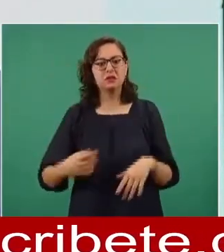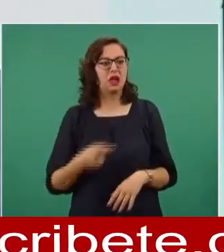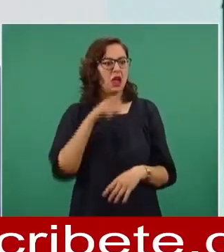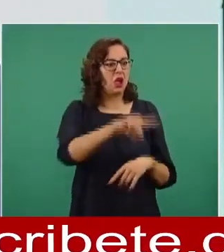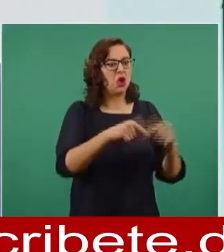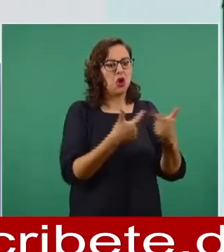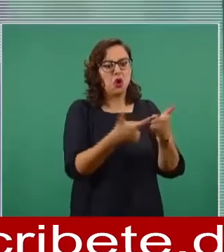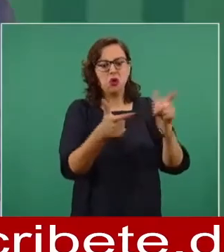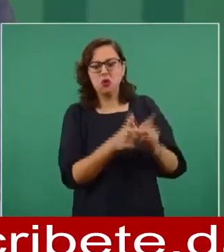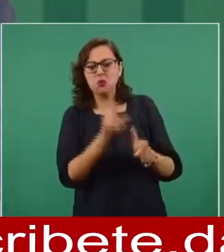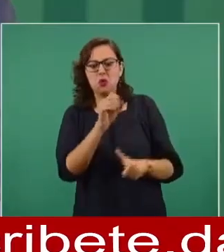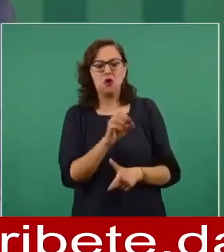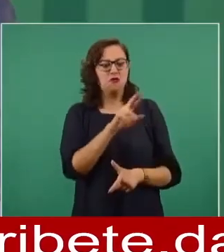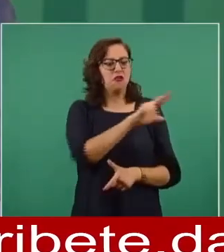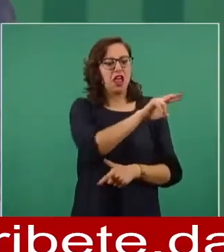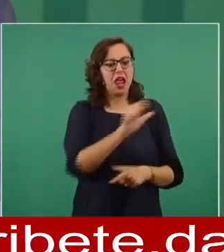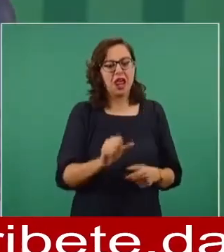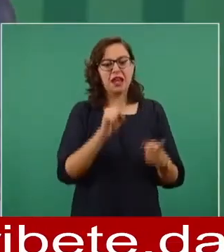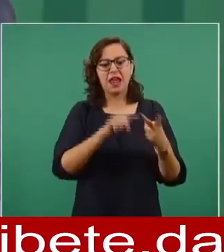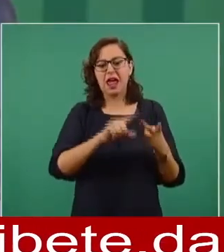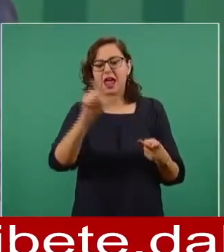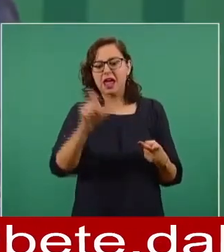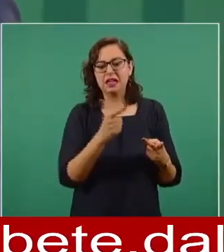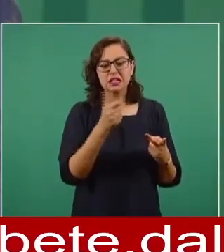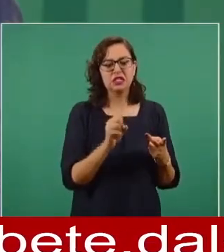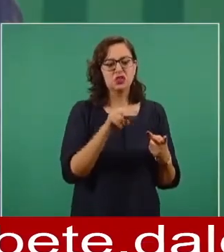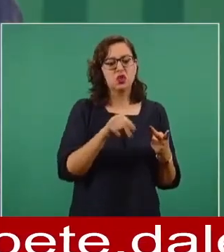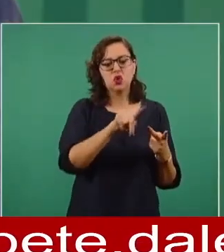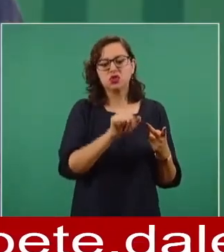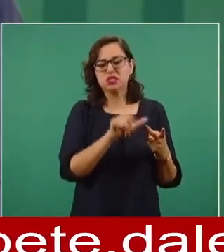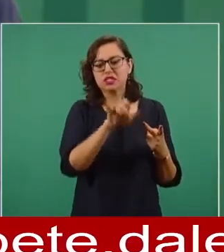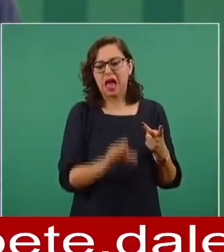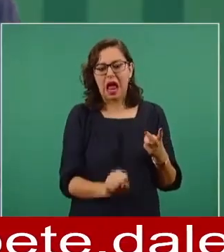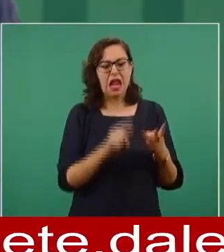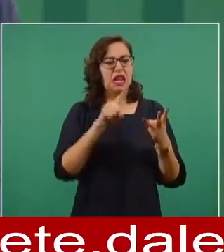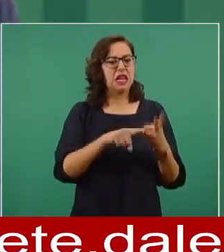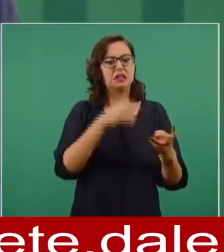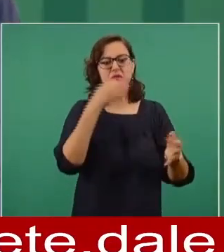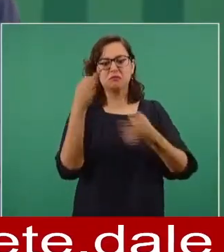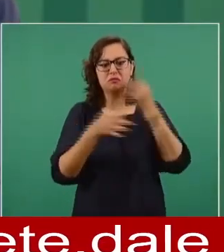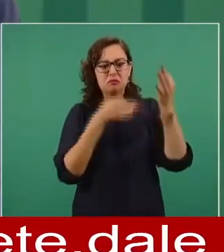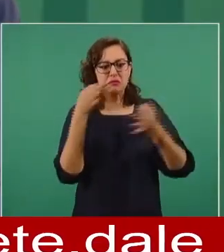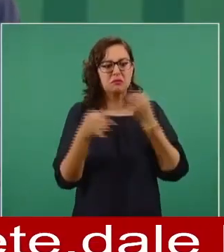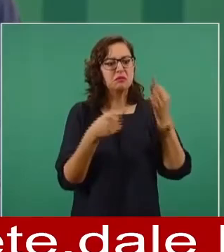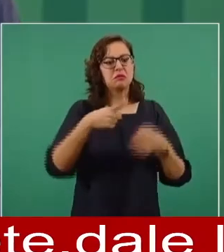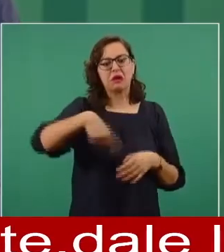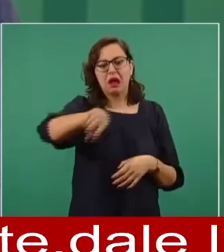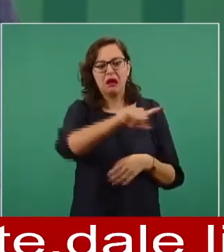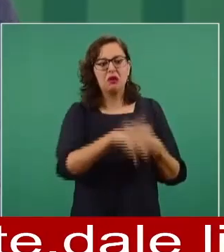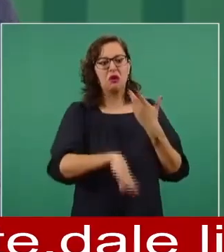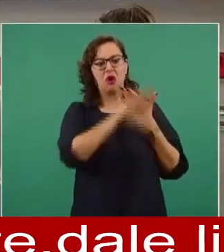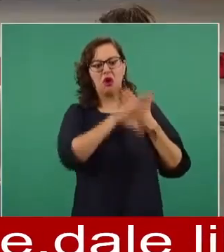y que los intelectuales orgánicos y la prensa vendida o alquilada